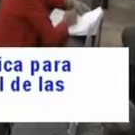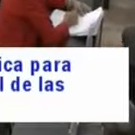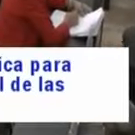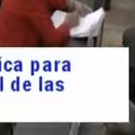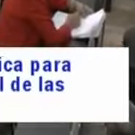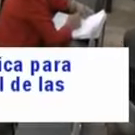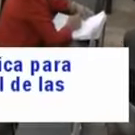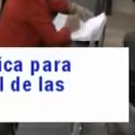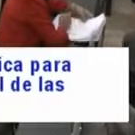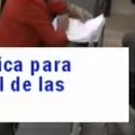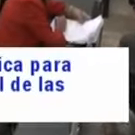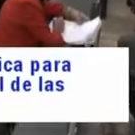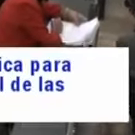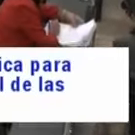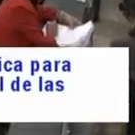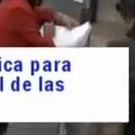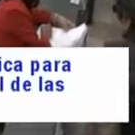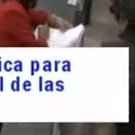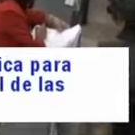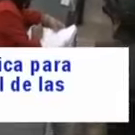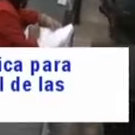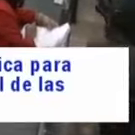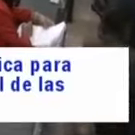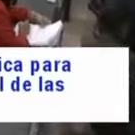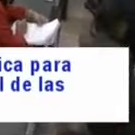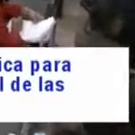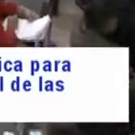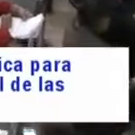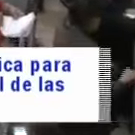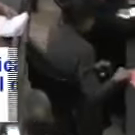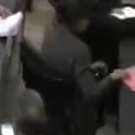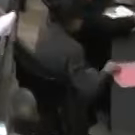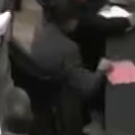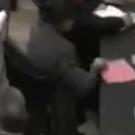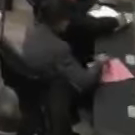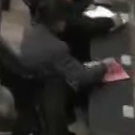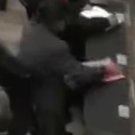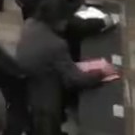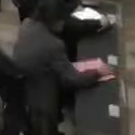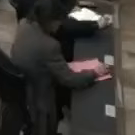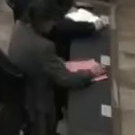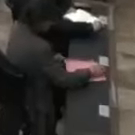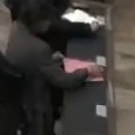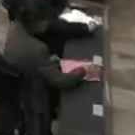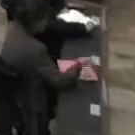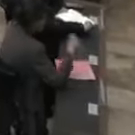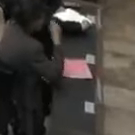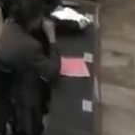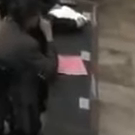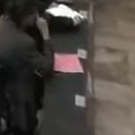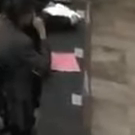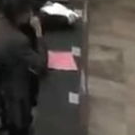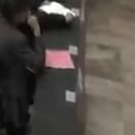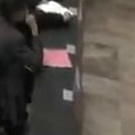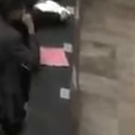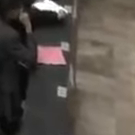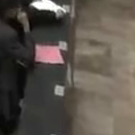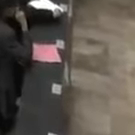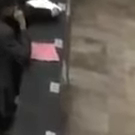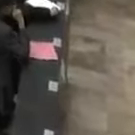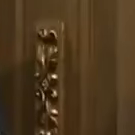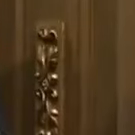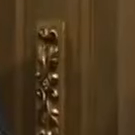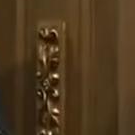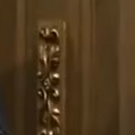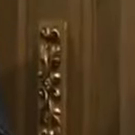con modificación el contenido del artículo 85, el cual queda redactado en los siguientes términos. Artículo 85. El Estado, con activa participación de la sociedad,